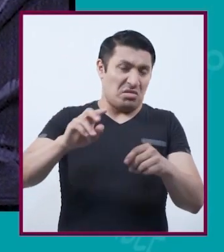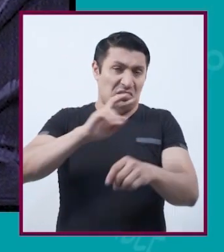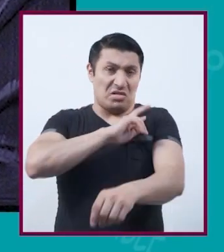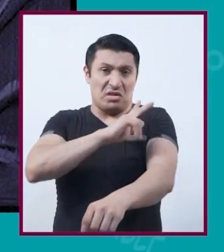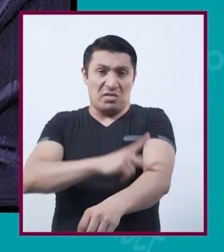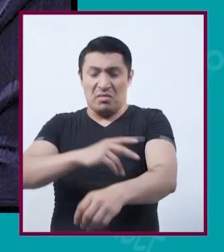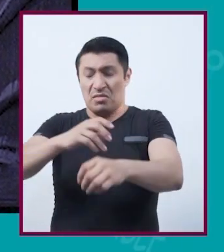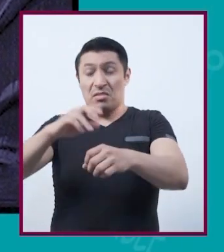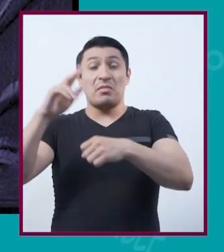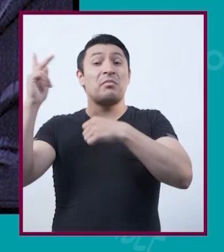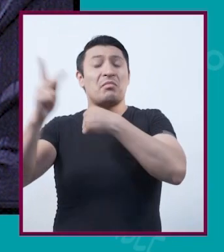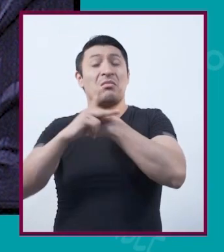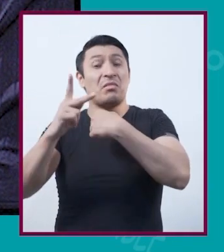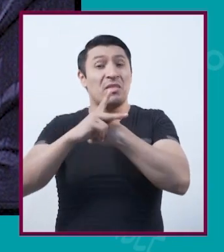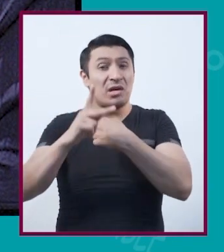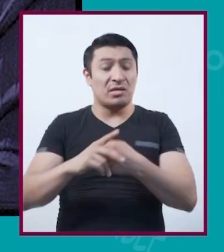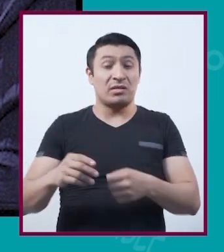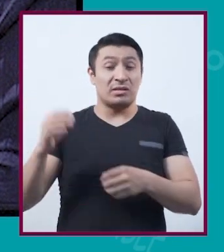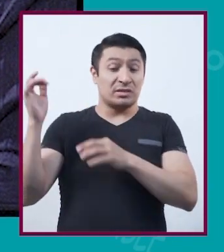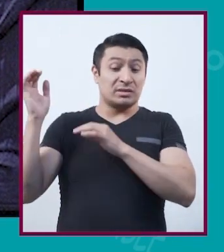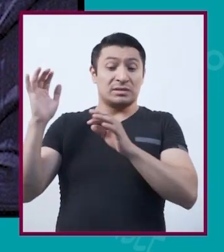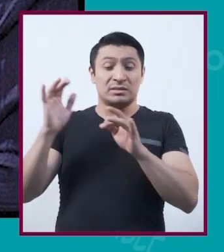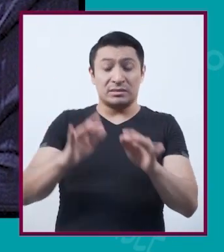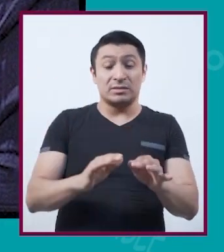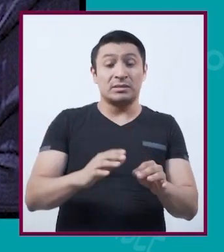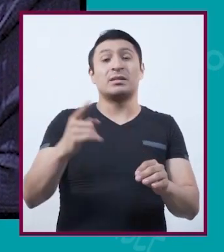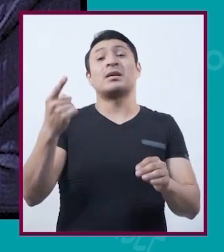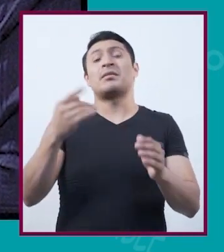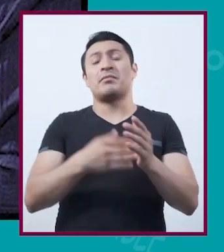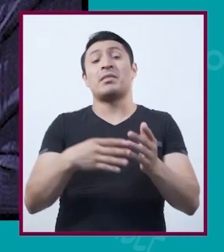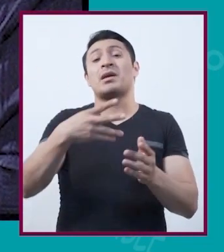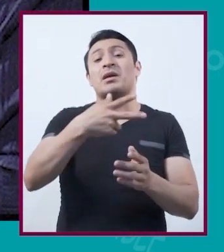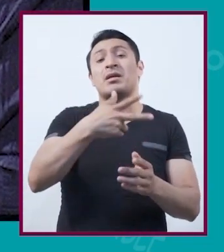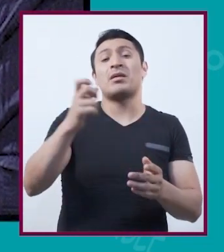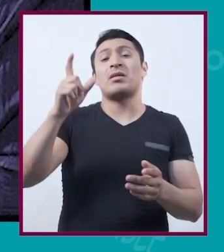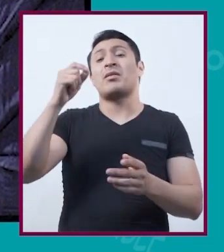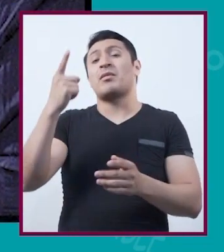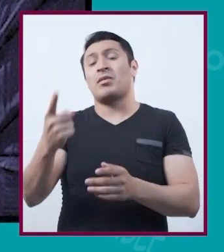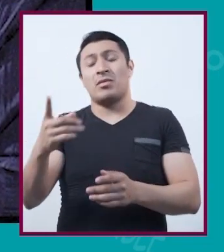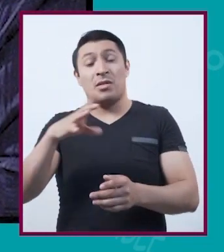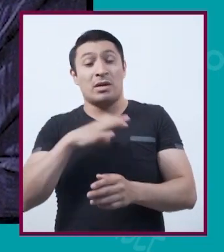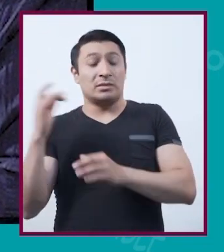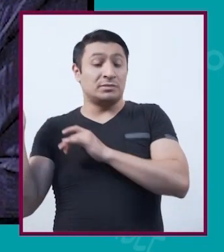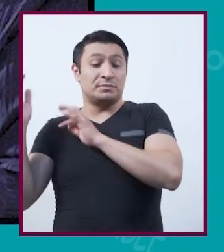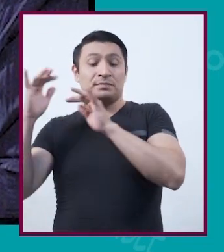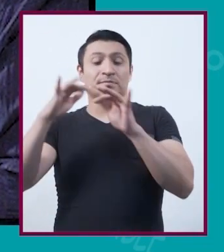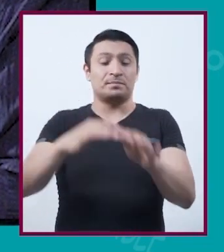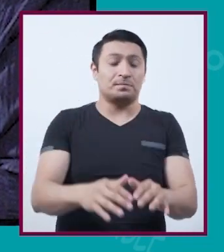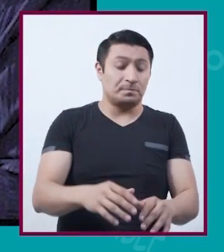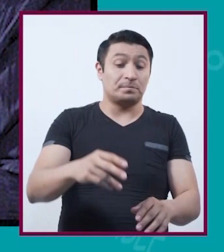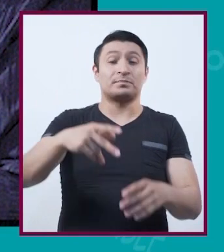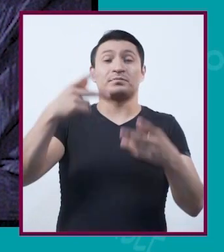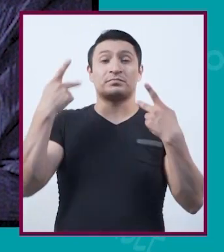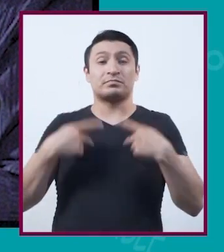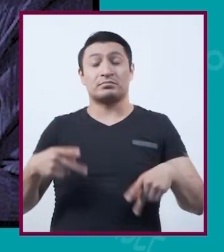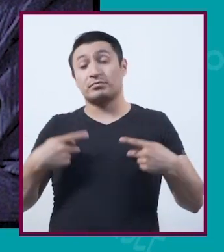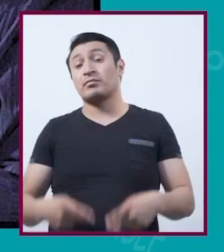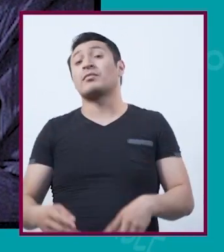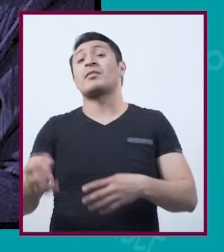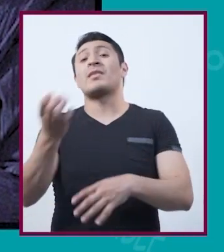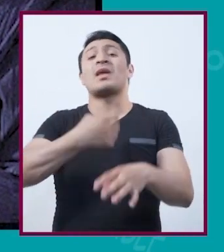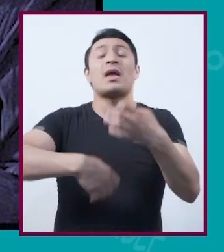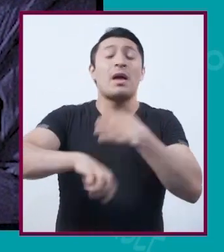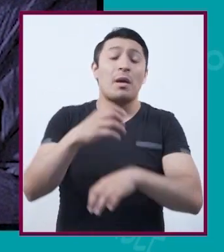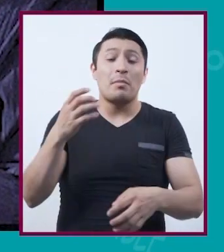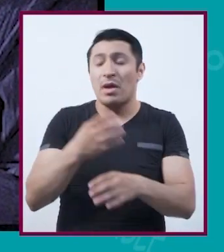comercios, buscadores de información y de monumentos arqueológicos y documentos. Al mismo tiempo, al